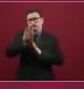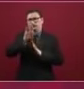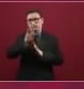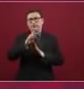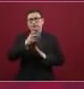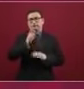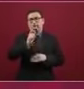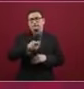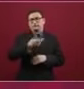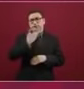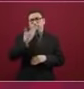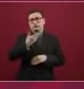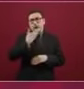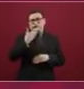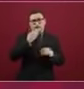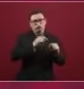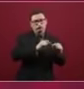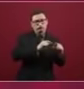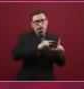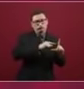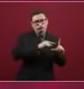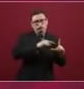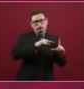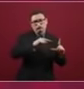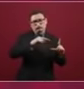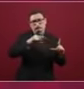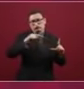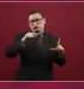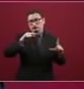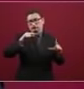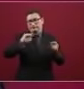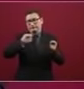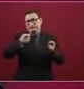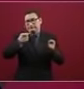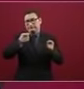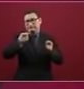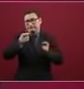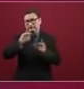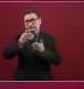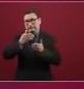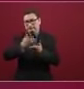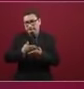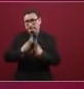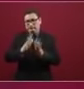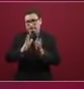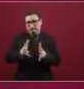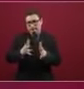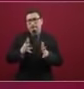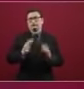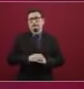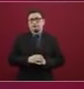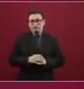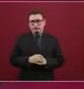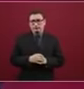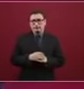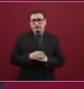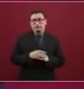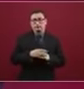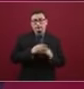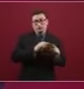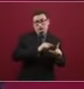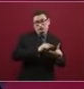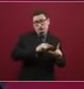ascendente ha sido ya controlada. No tenemos el mismo número, el